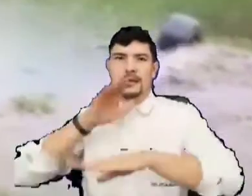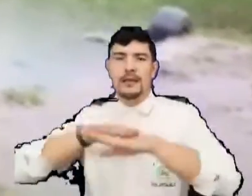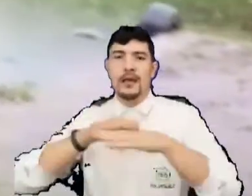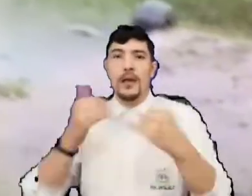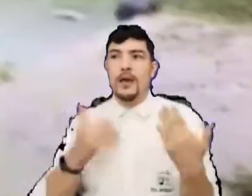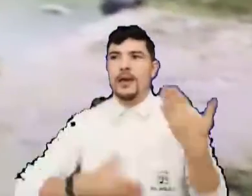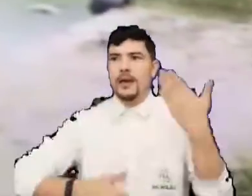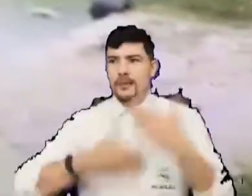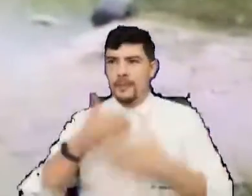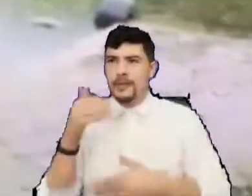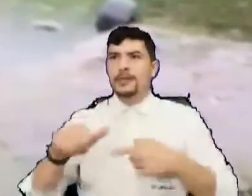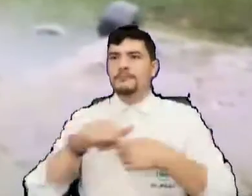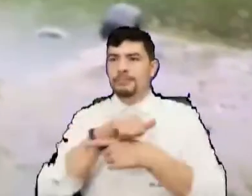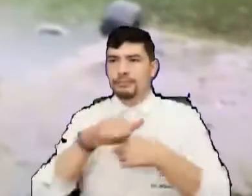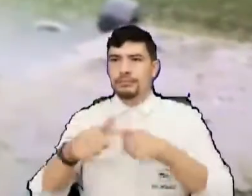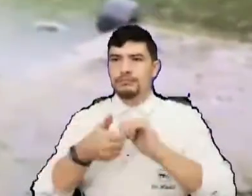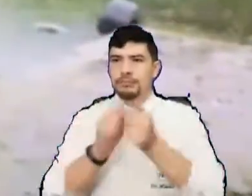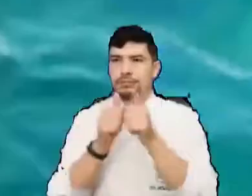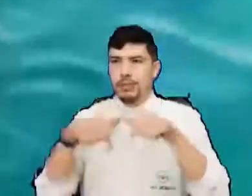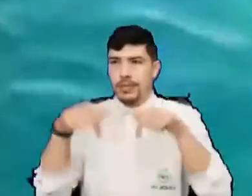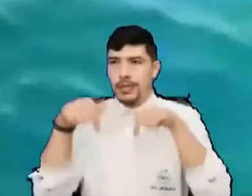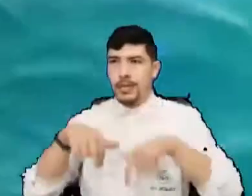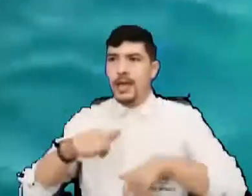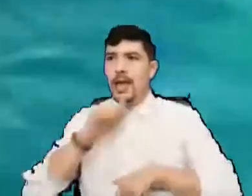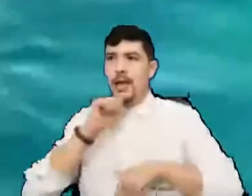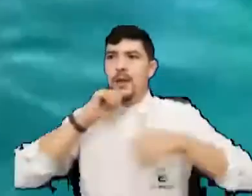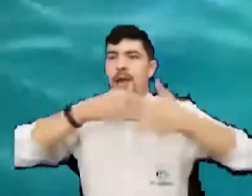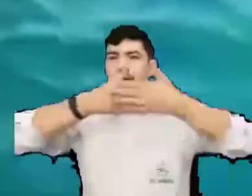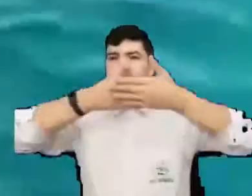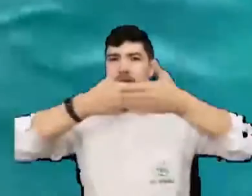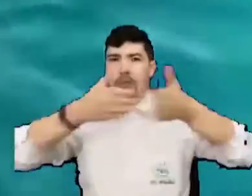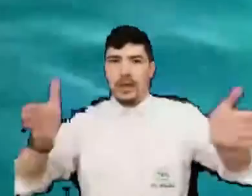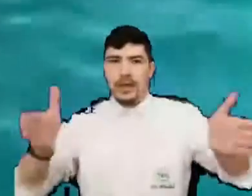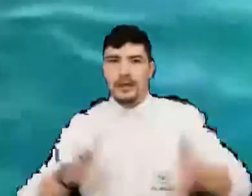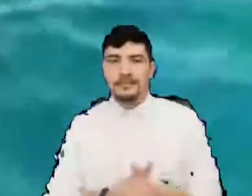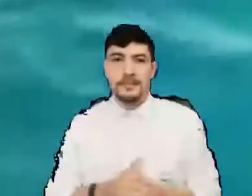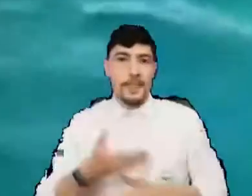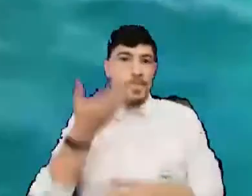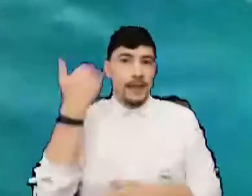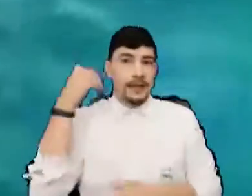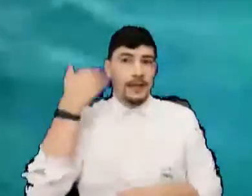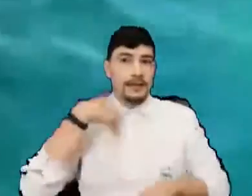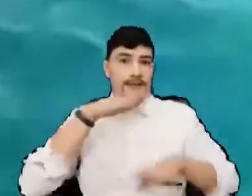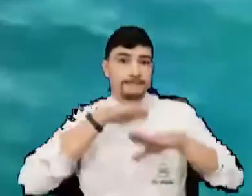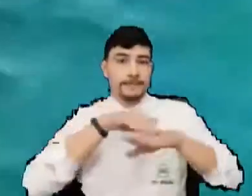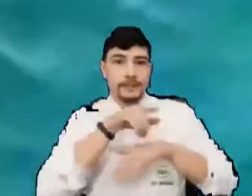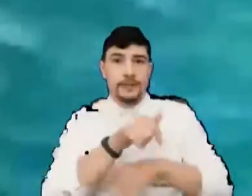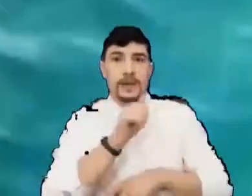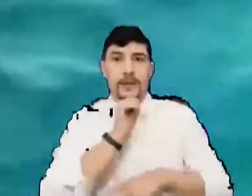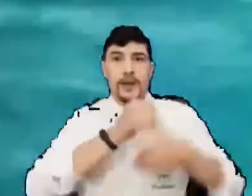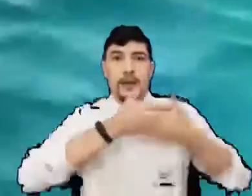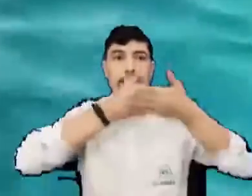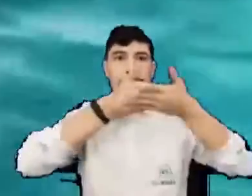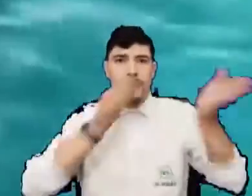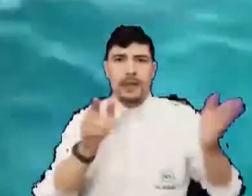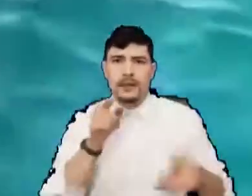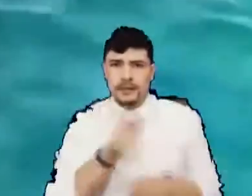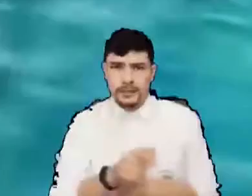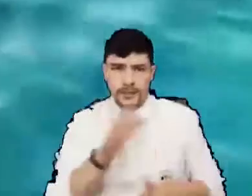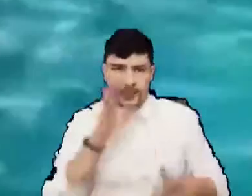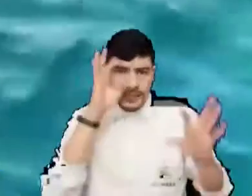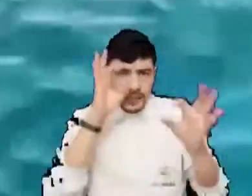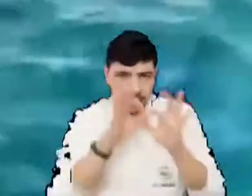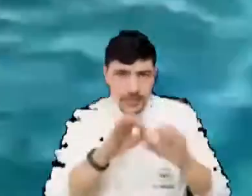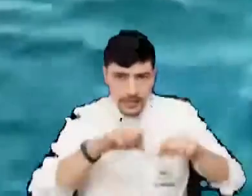prácticas deportivas en la modalidad de aguas abiertas. Desde que se anunció que la modalidad de aguas abiertas sería una de las autorizadas para